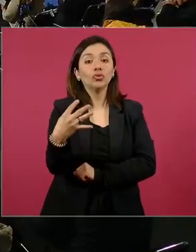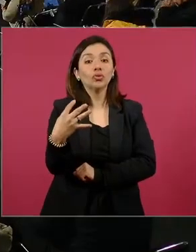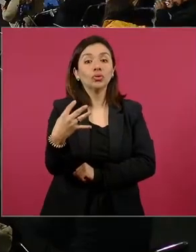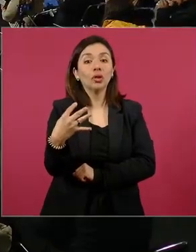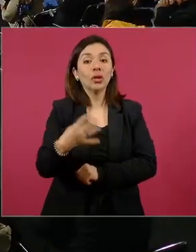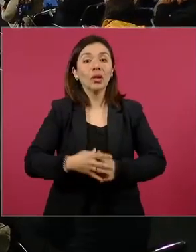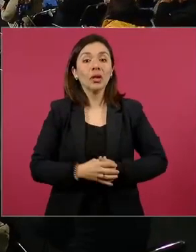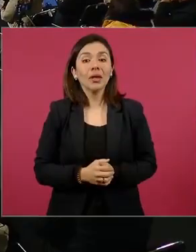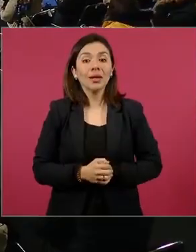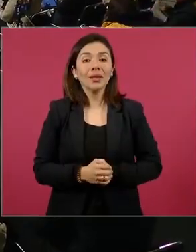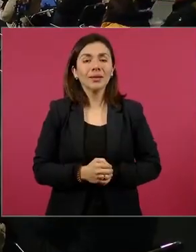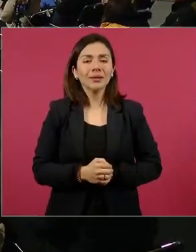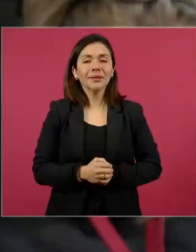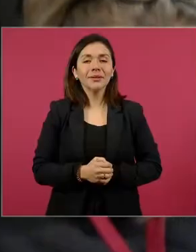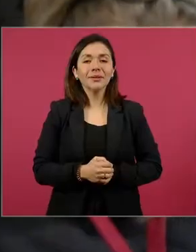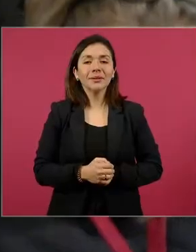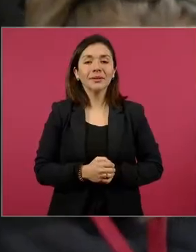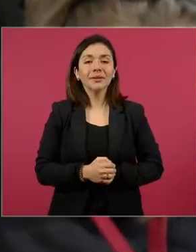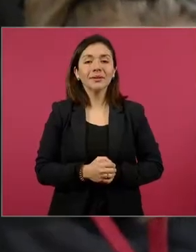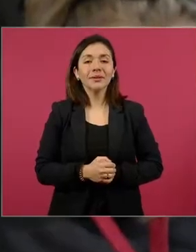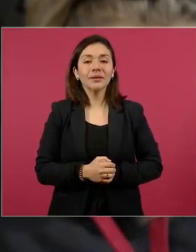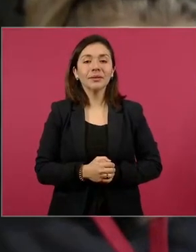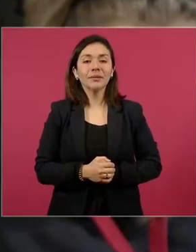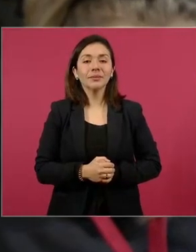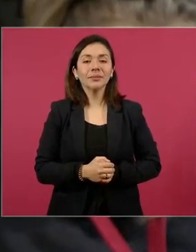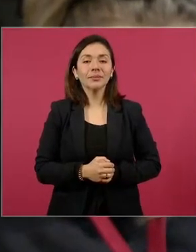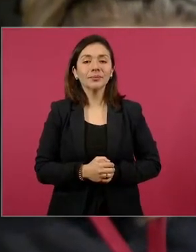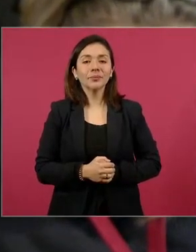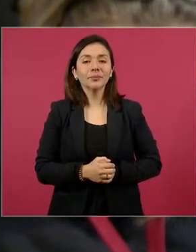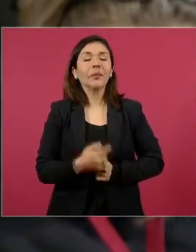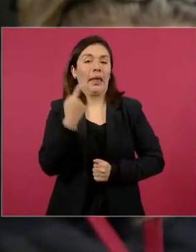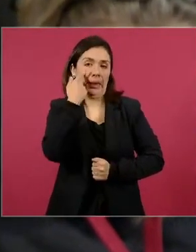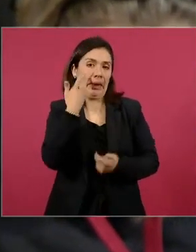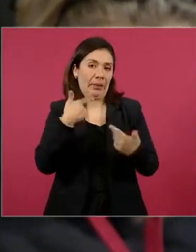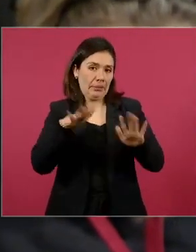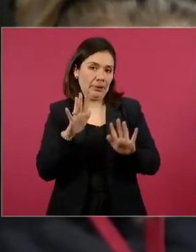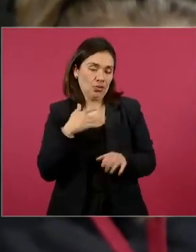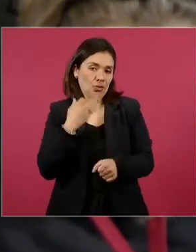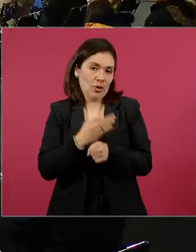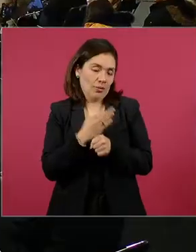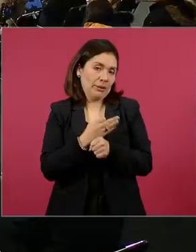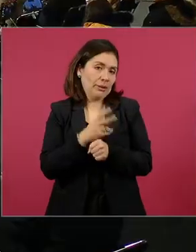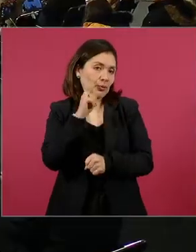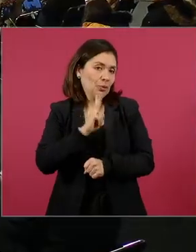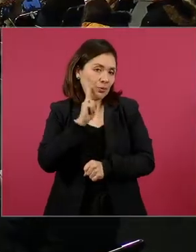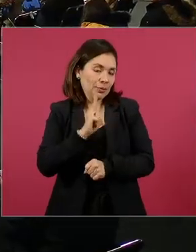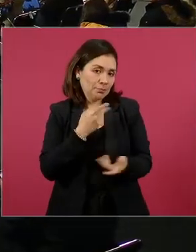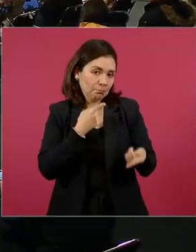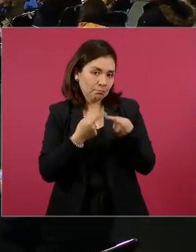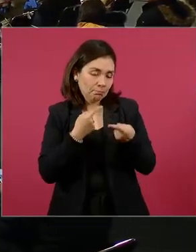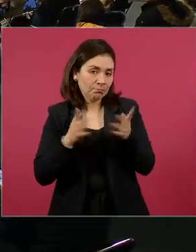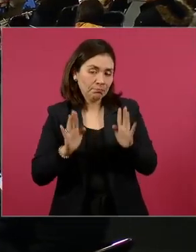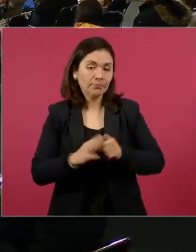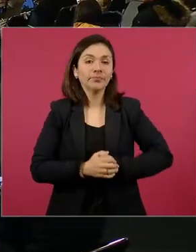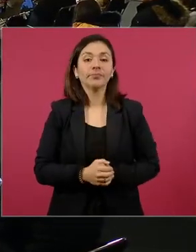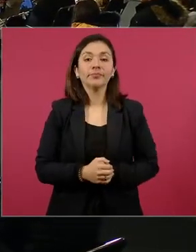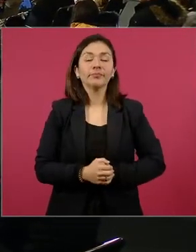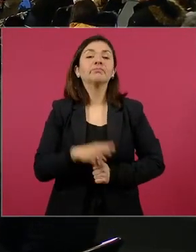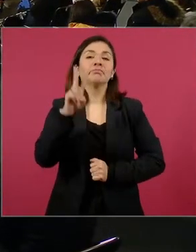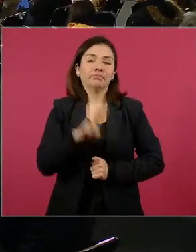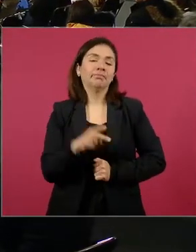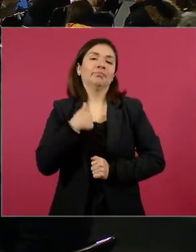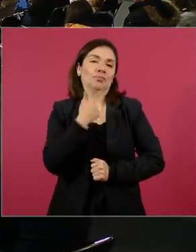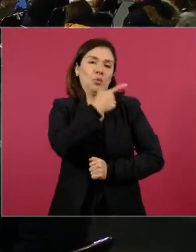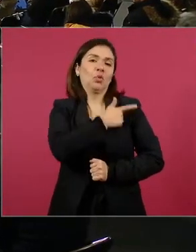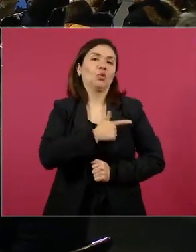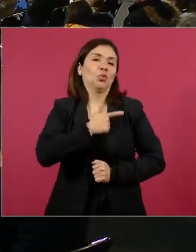Estoy en eso. Sí, la verdad me da mucho